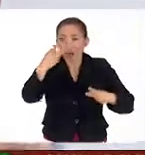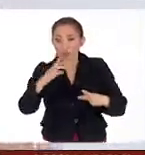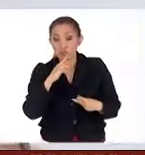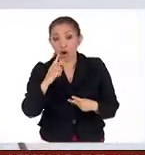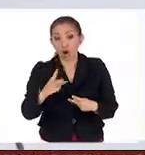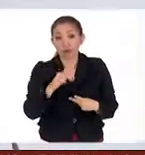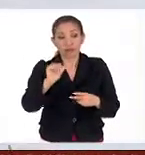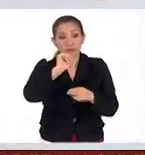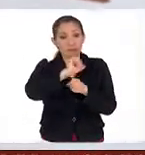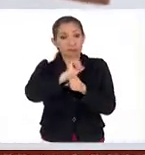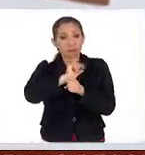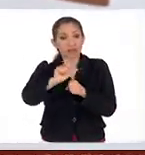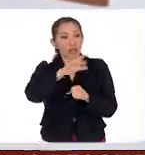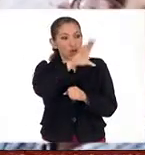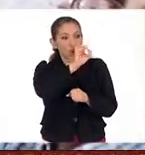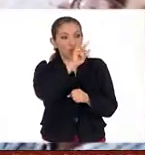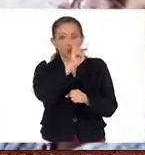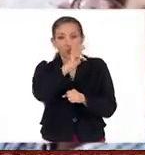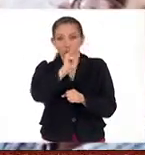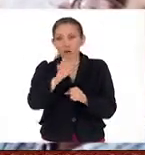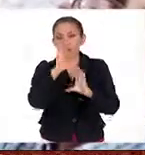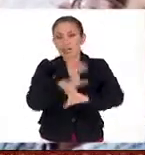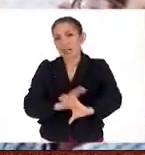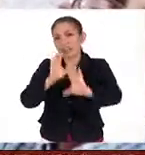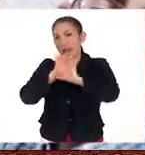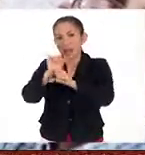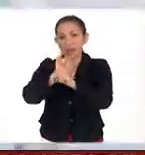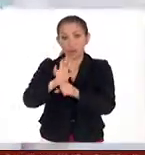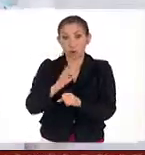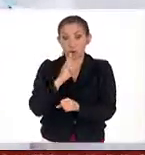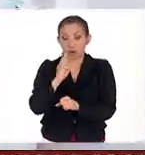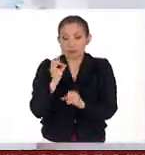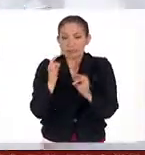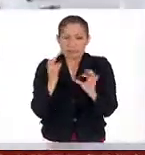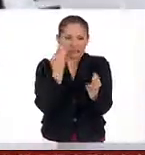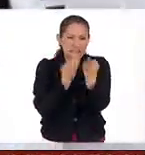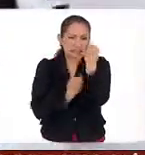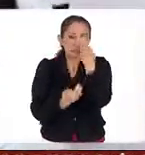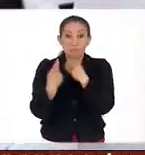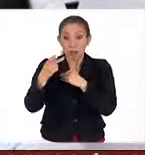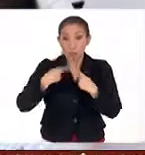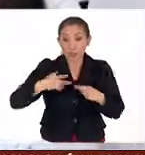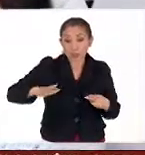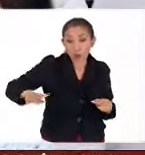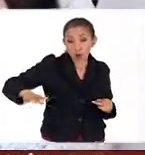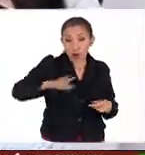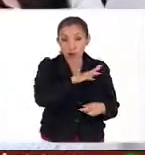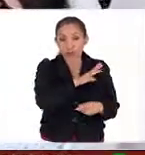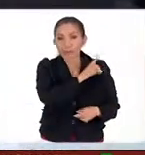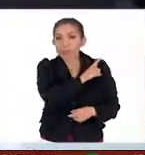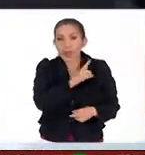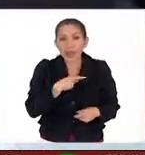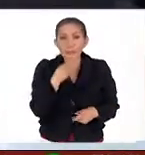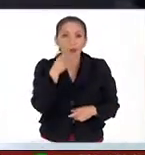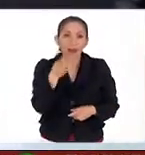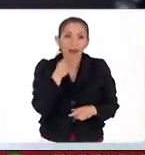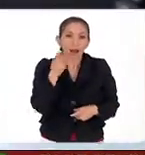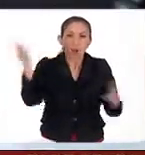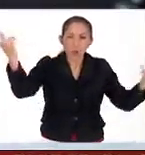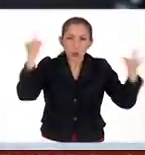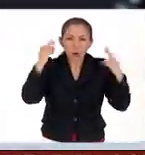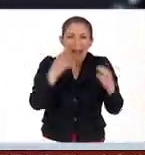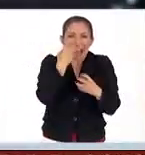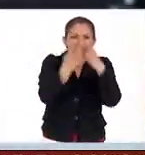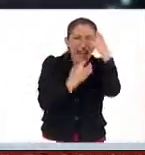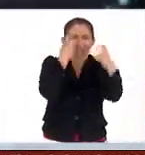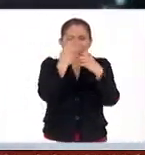voz artística, conductores como ustedes, cantantes, actores, pero la población en general debe de evitar hablar con mucho ruido, debe